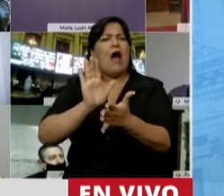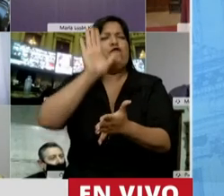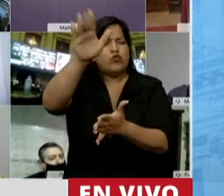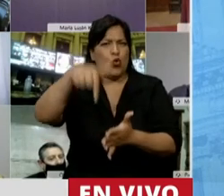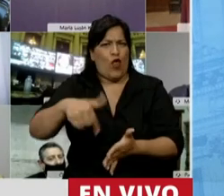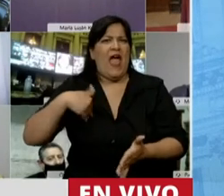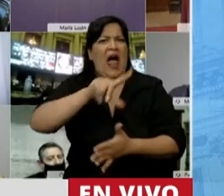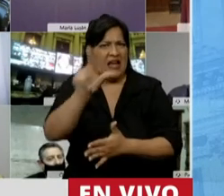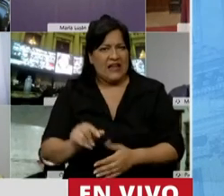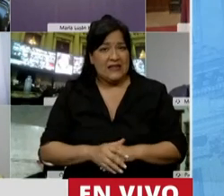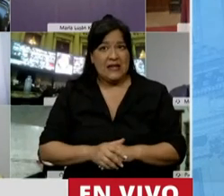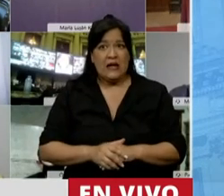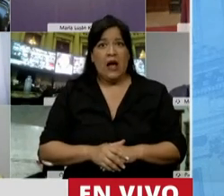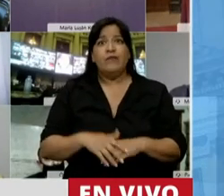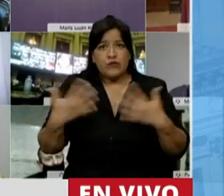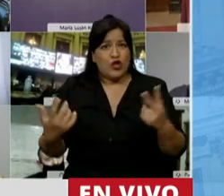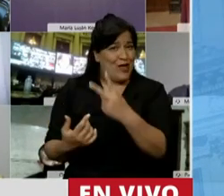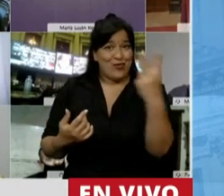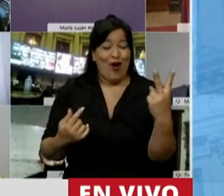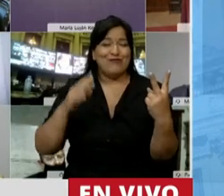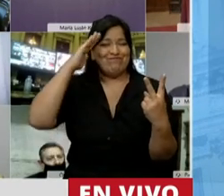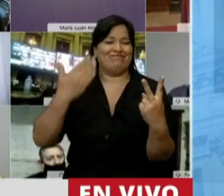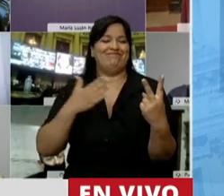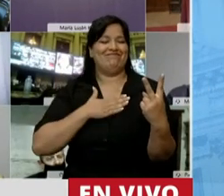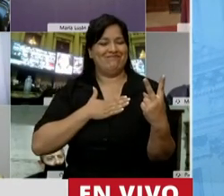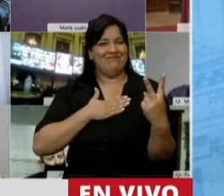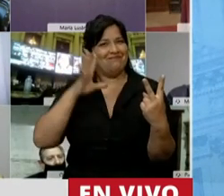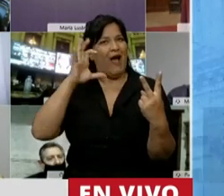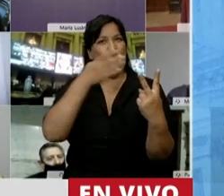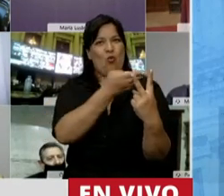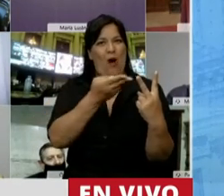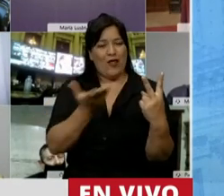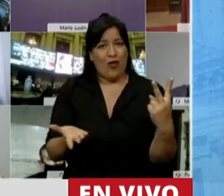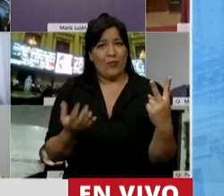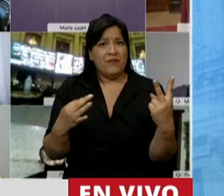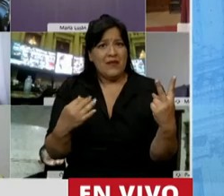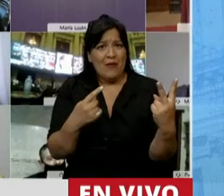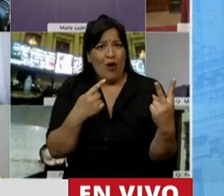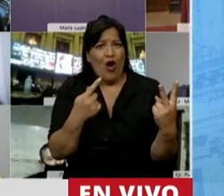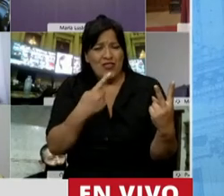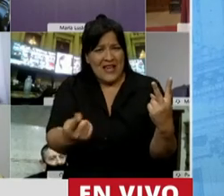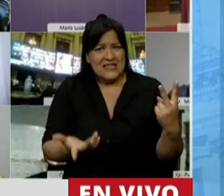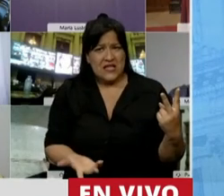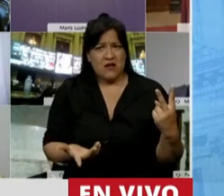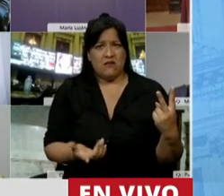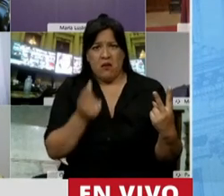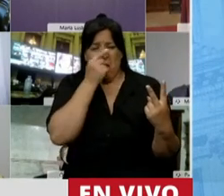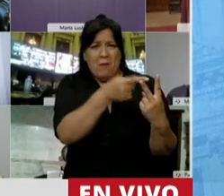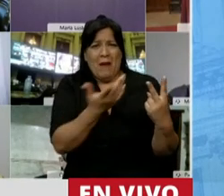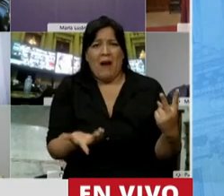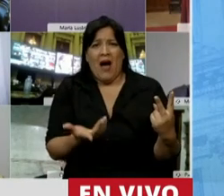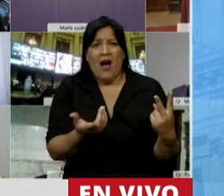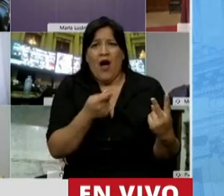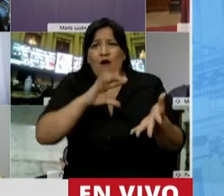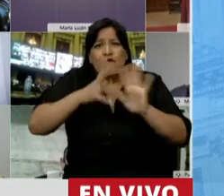Entonces, señor presidente, los traigo aquí, presentes ante mí, y les tengo que interpelar. Viejo, ¿no era